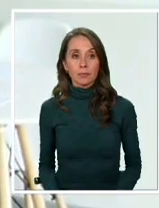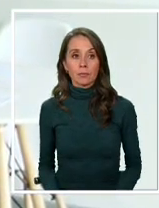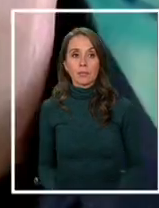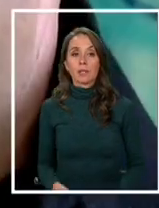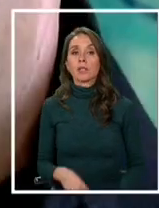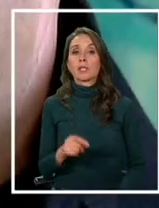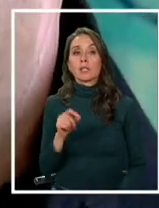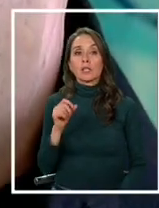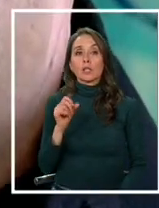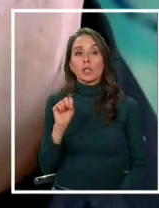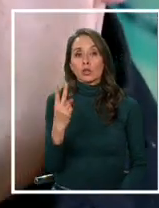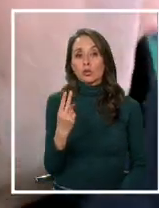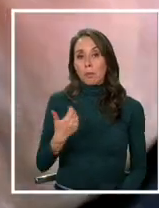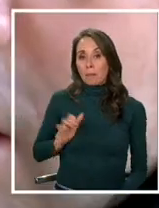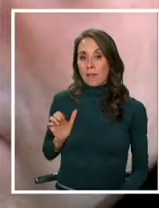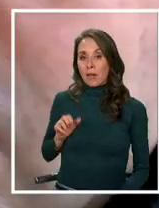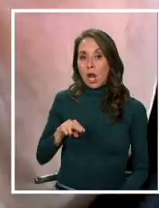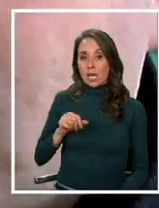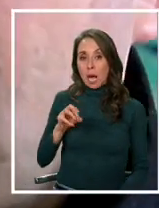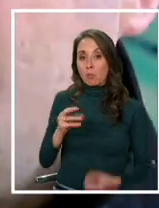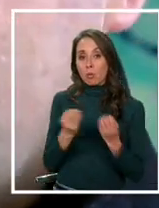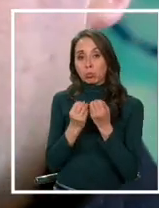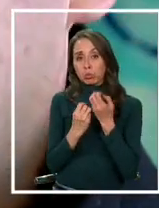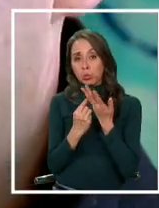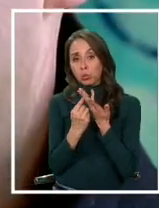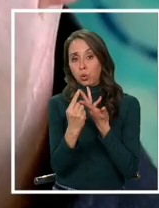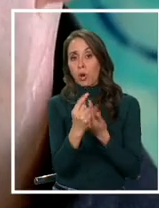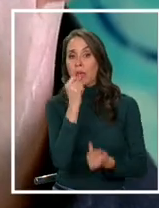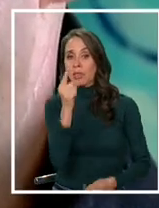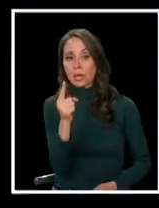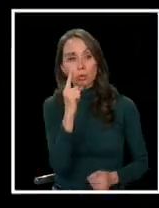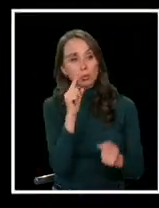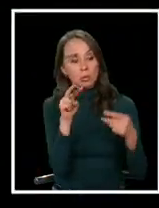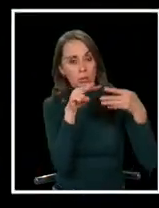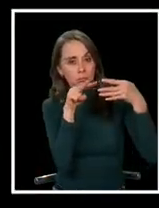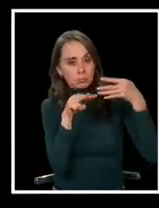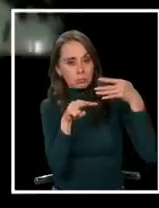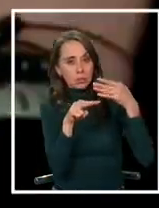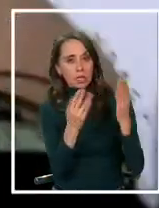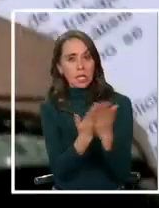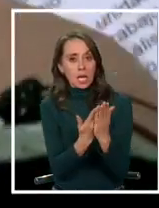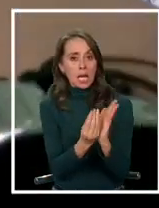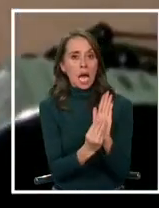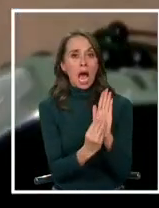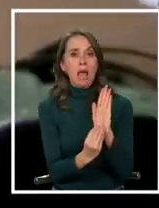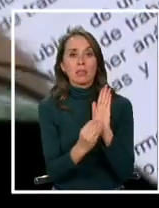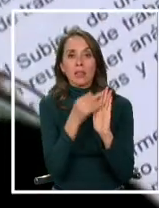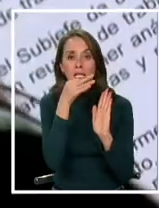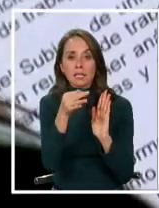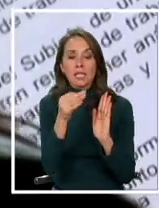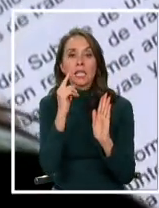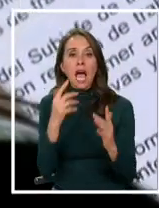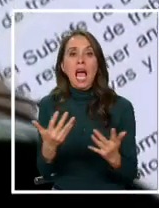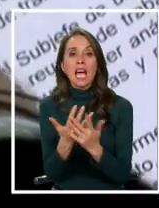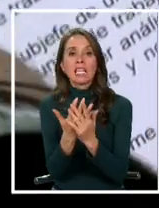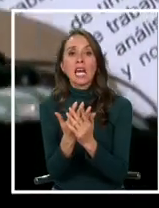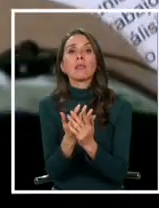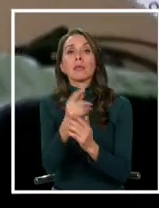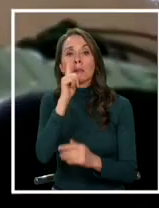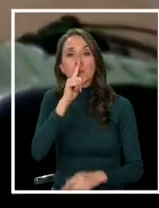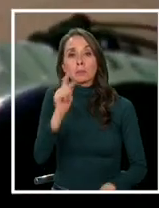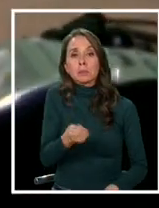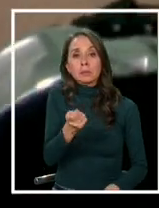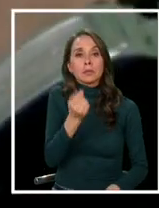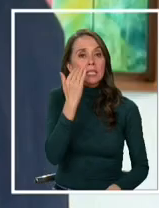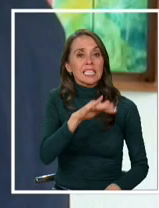las denuncias del subprefecto namor son múltiples y variadas pero llaman la atención los antecedentes que revela sobre redes de explotación sexual de